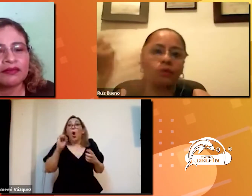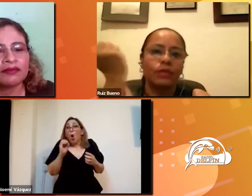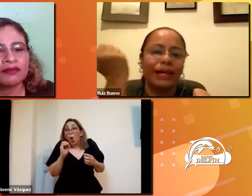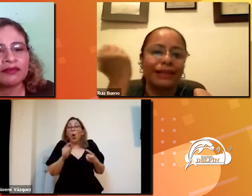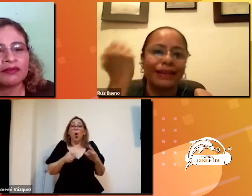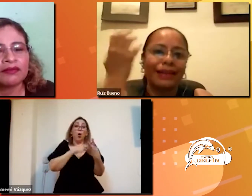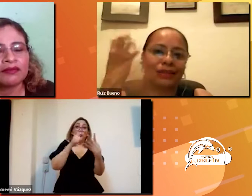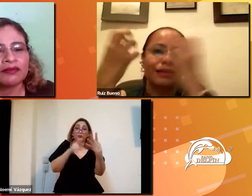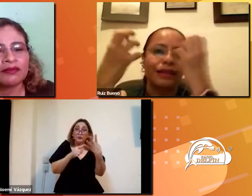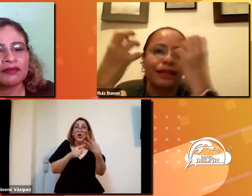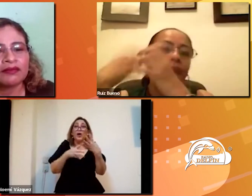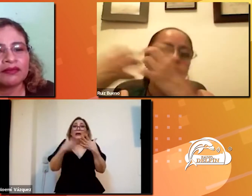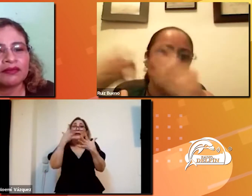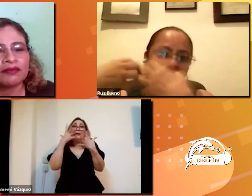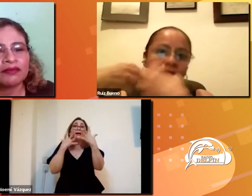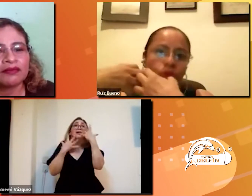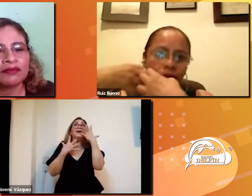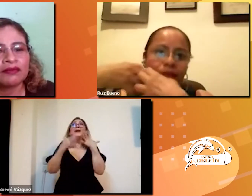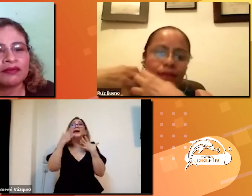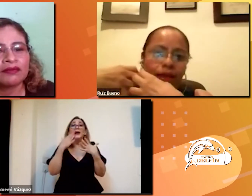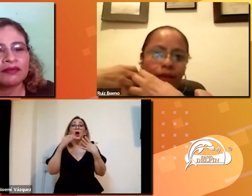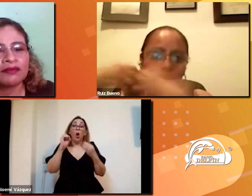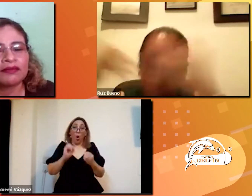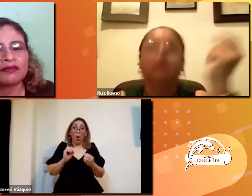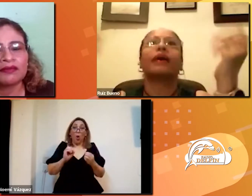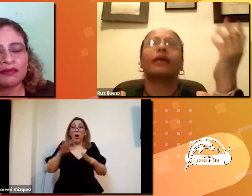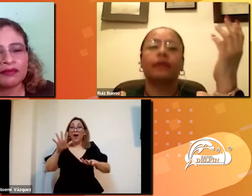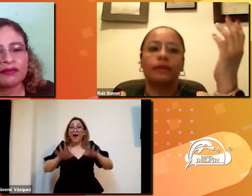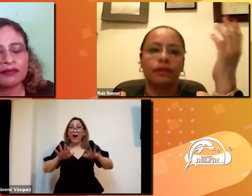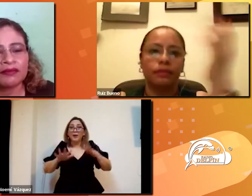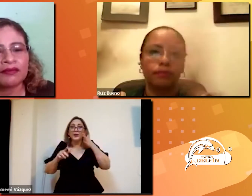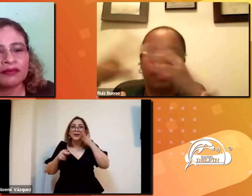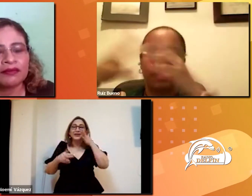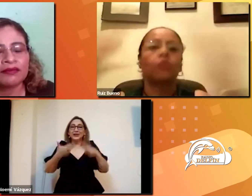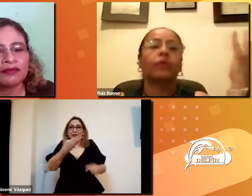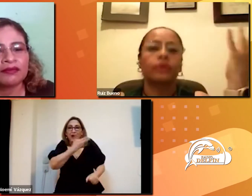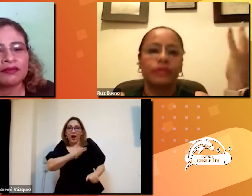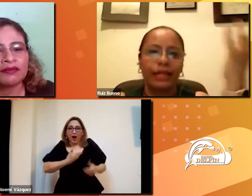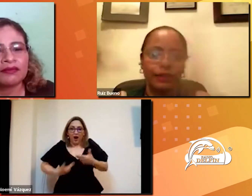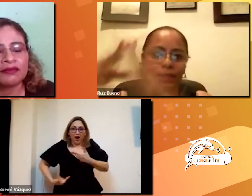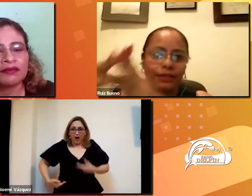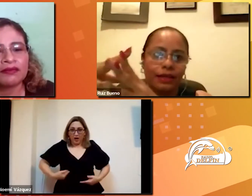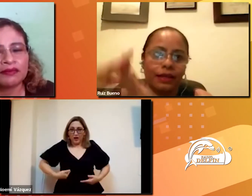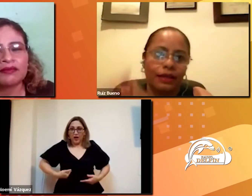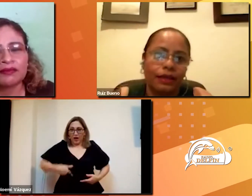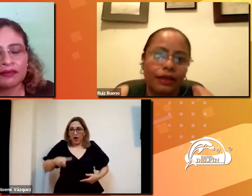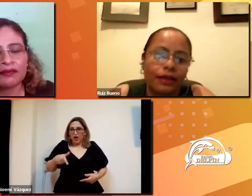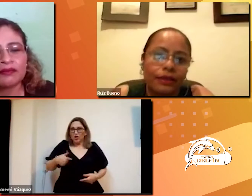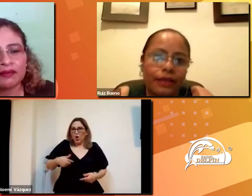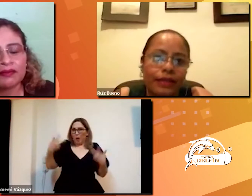pellizcarse. Hay mucha gente que necesita autolesionarse para como salir de